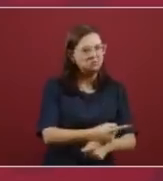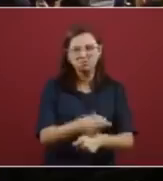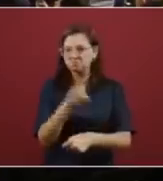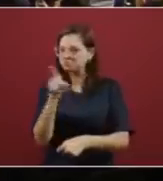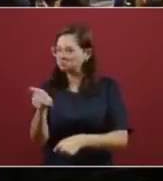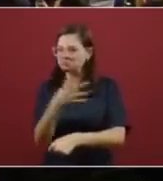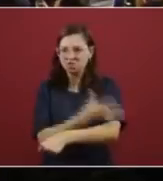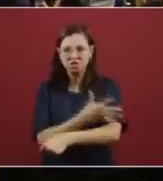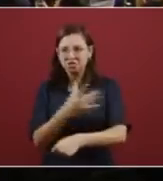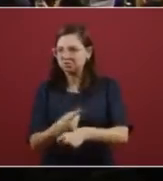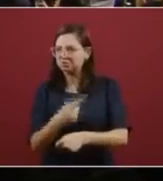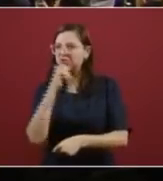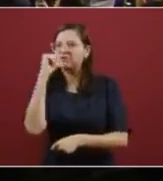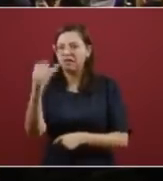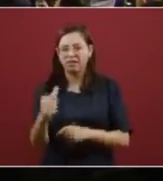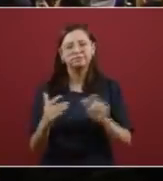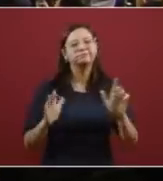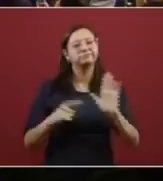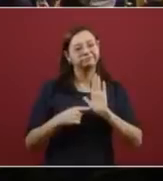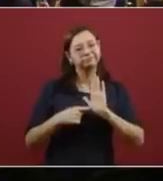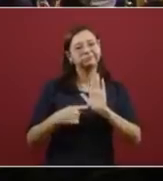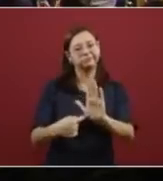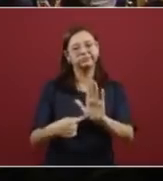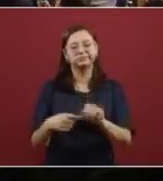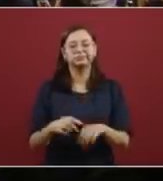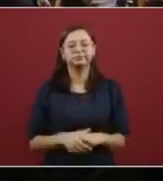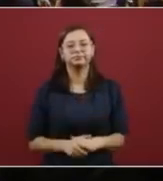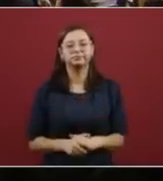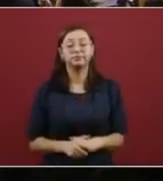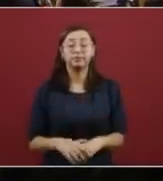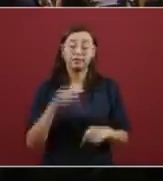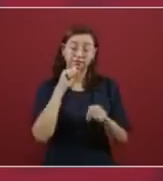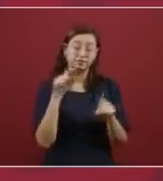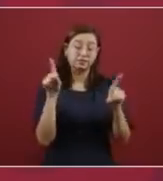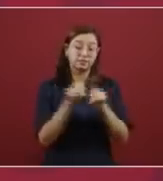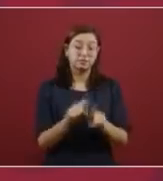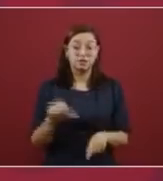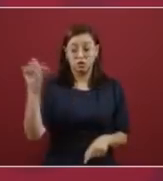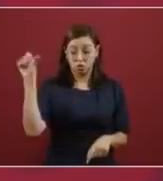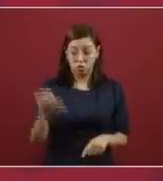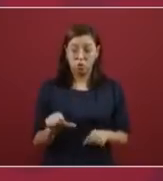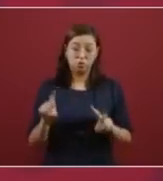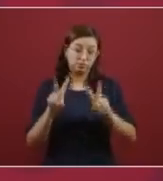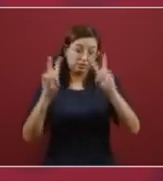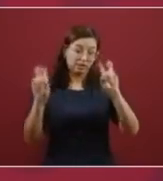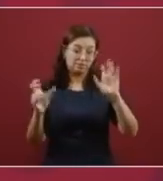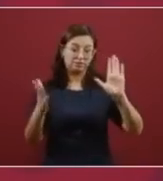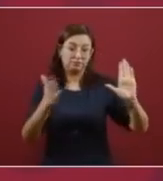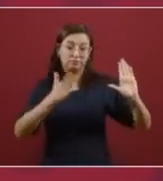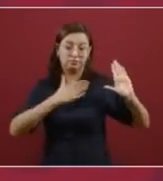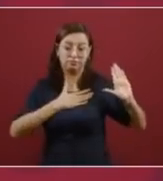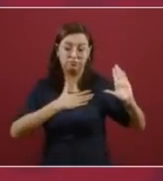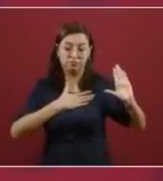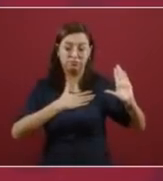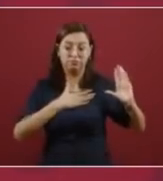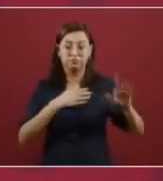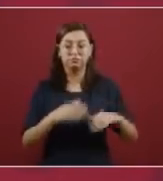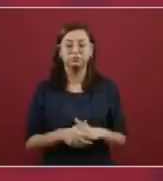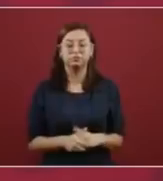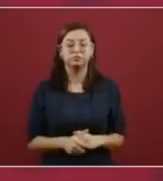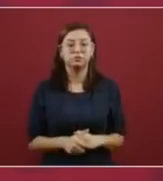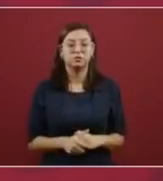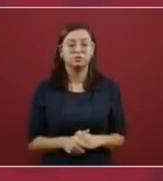El presidente Andrés Manuel López Obrador anunció esta mañana que a partir de hoy se va a transparentar la nómina del Gobierno de México. Vamos a